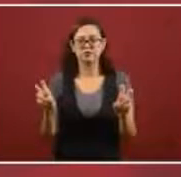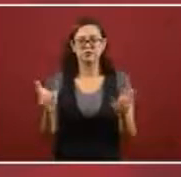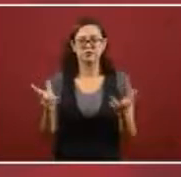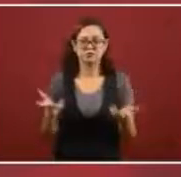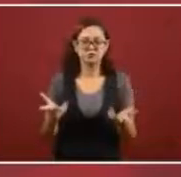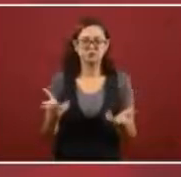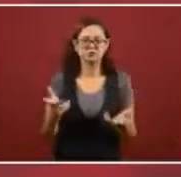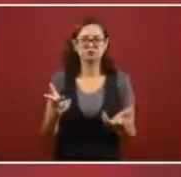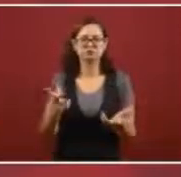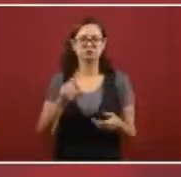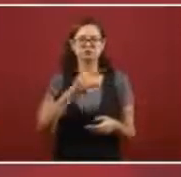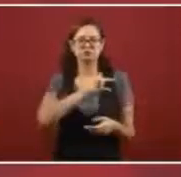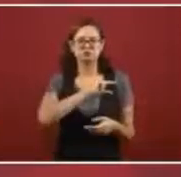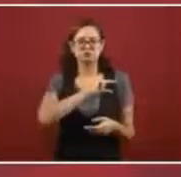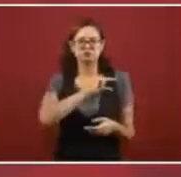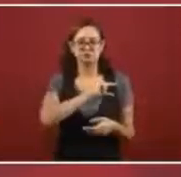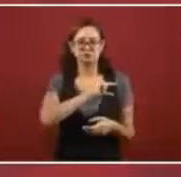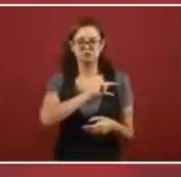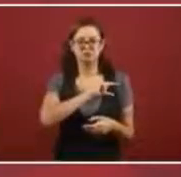privatización